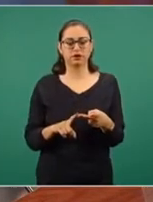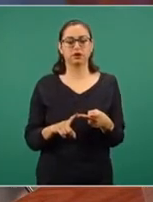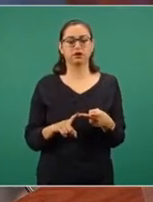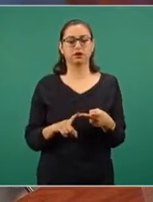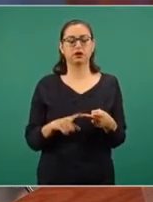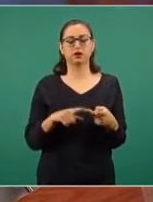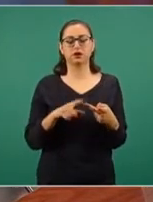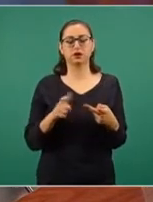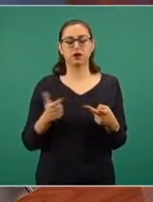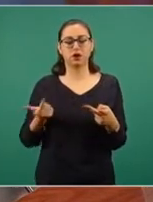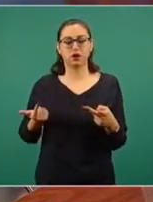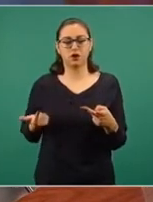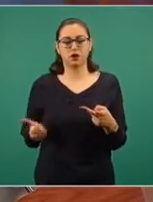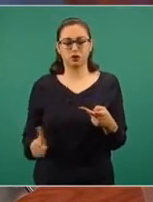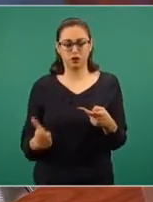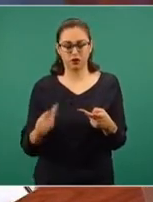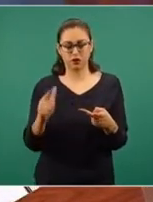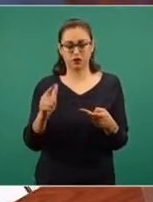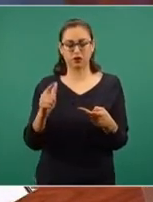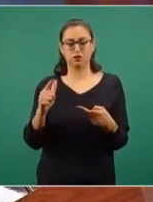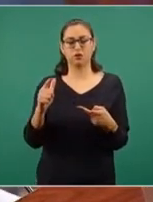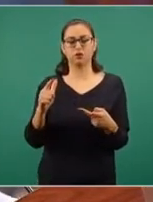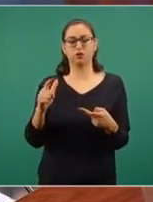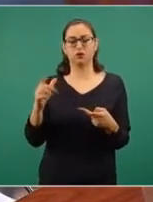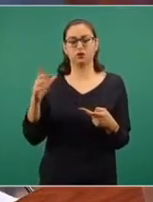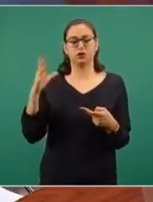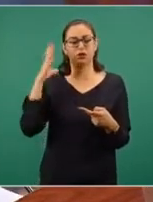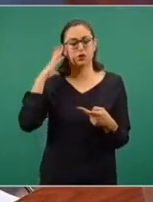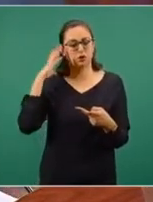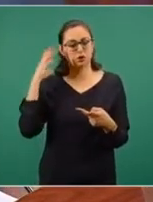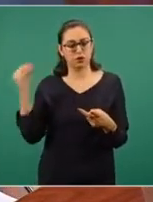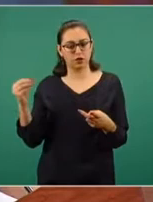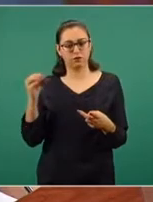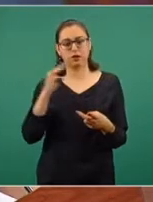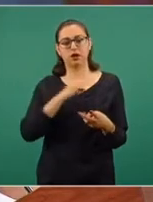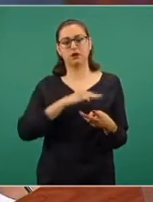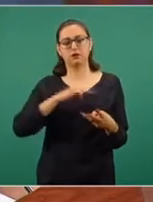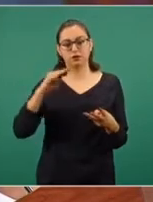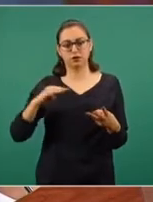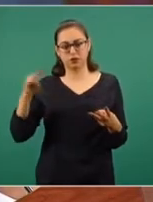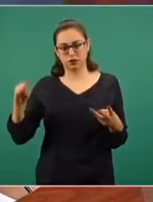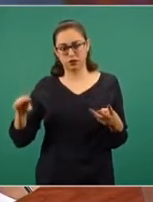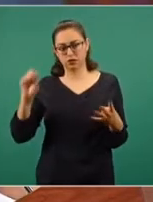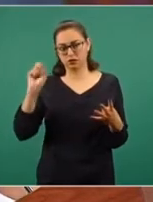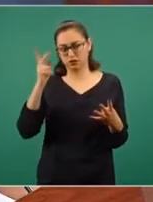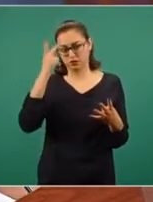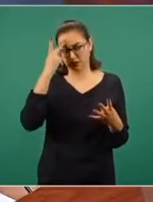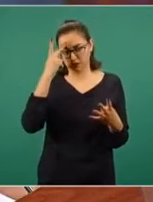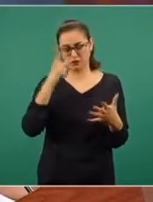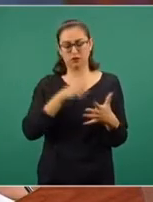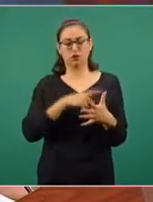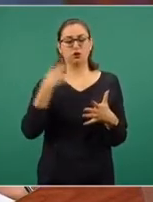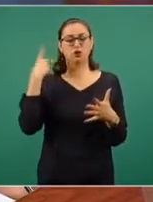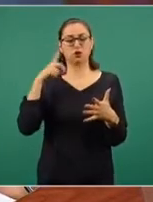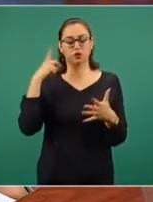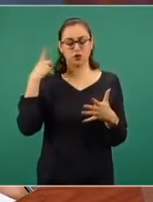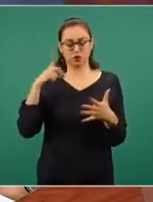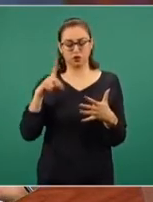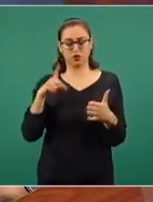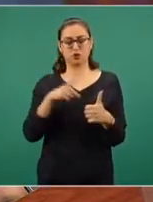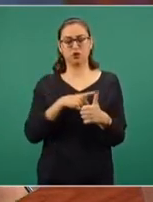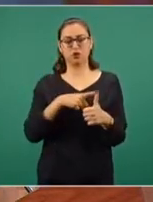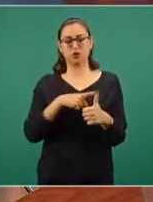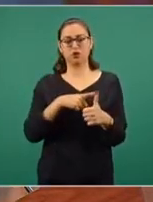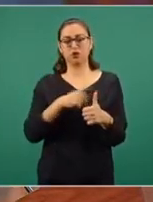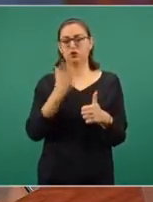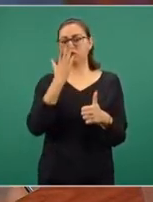Guanajuato, Colima, Morelos, Michoacán, San Luis Potosí, Durango, Sonora y Guerrero, que esos precisamente